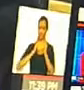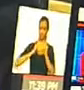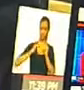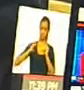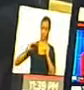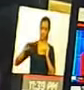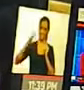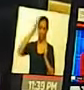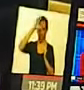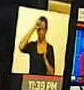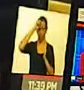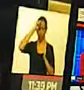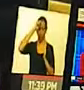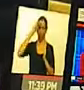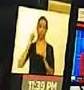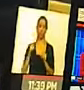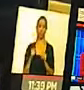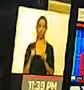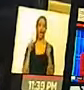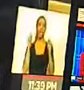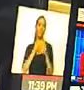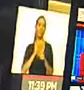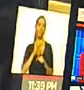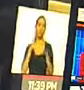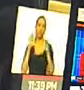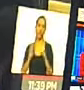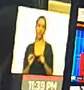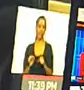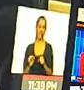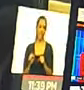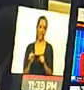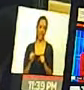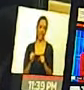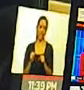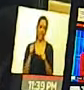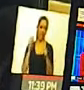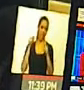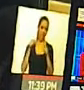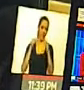Tovar, y a ese señor le agarran en esa finca